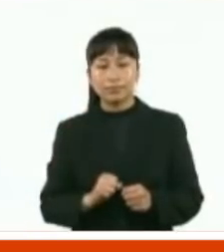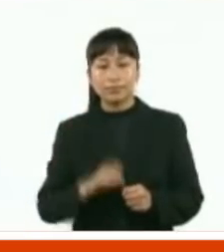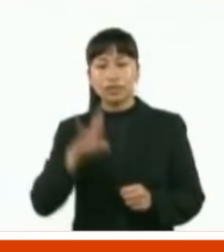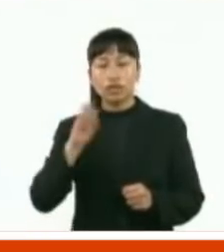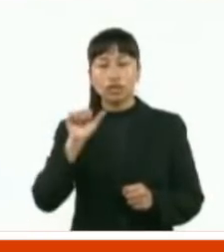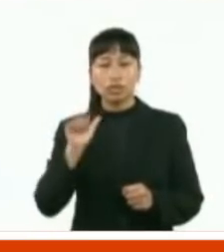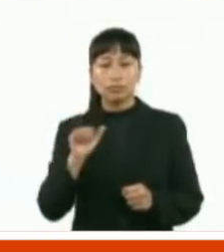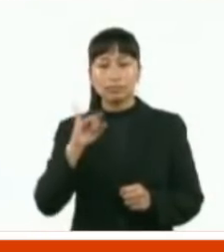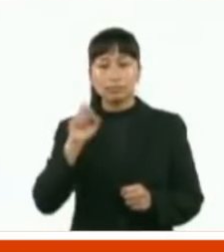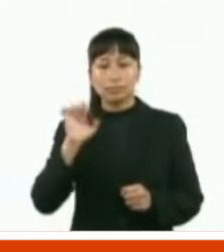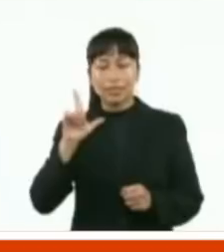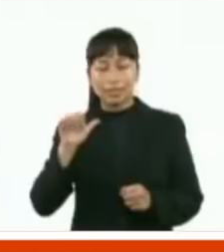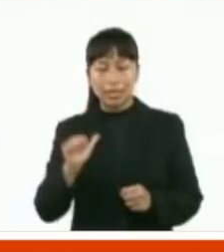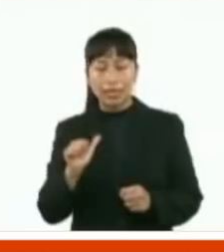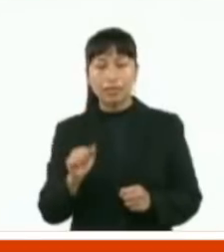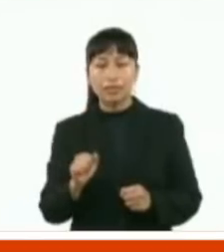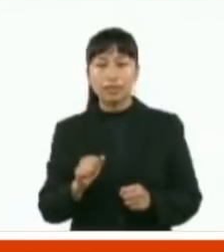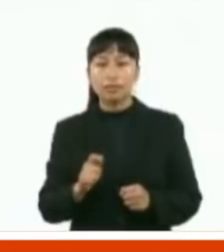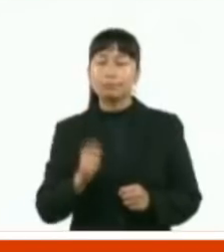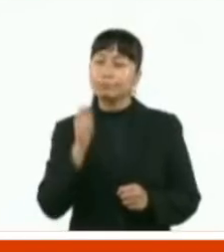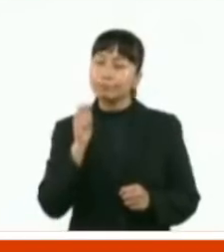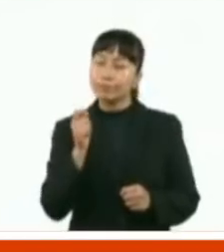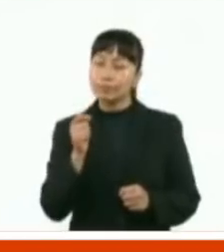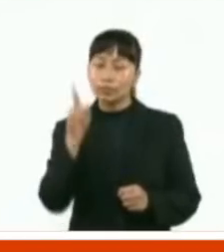es un símbolo, porque no